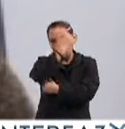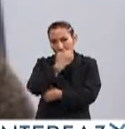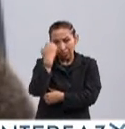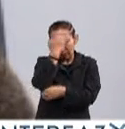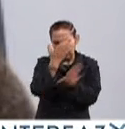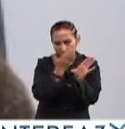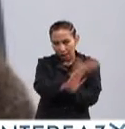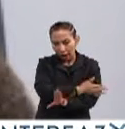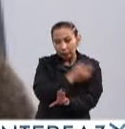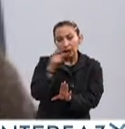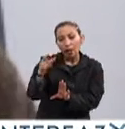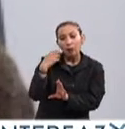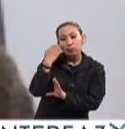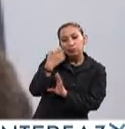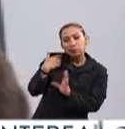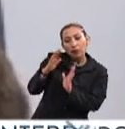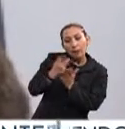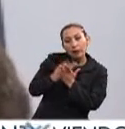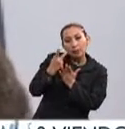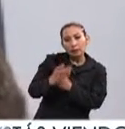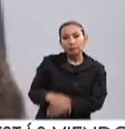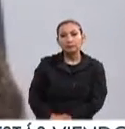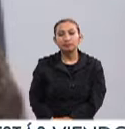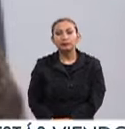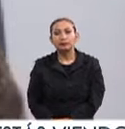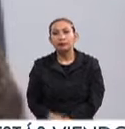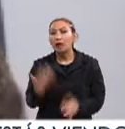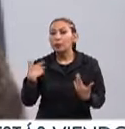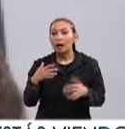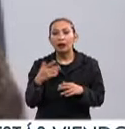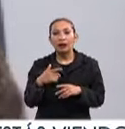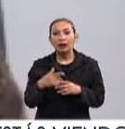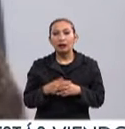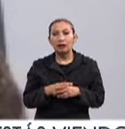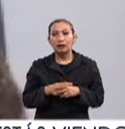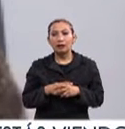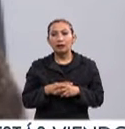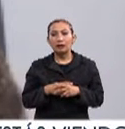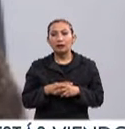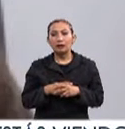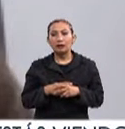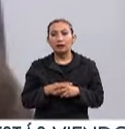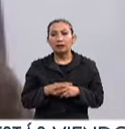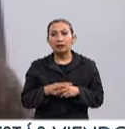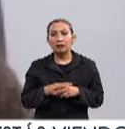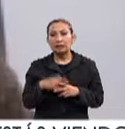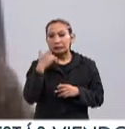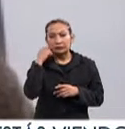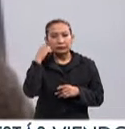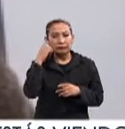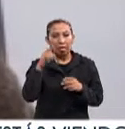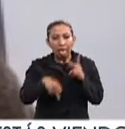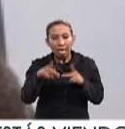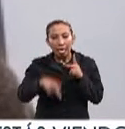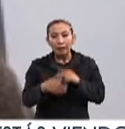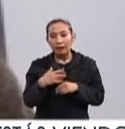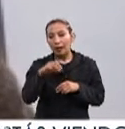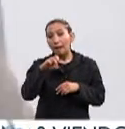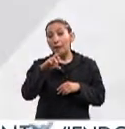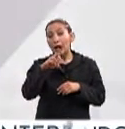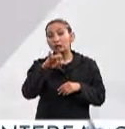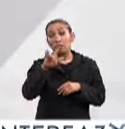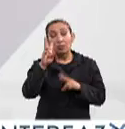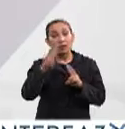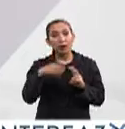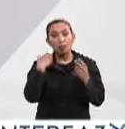que hicieron el diagnóstico de este premio. Pues vamos a estar llenos de personalidades. Pues Marisol, verdaderamente